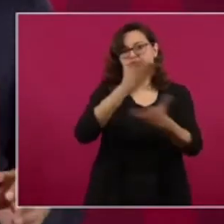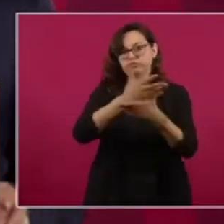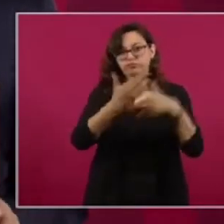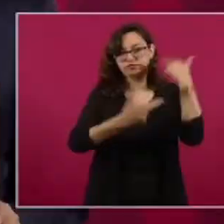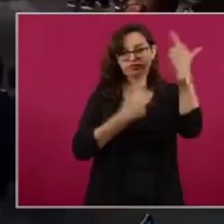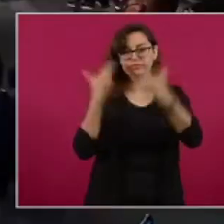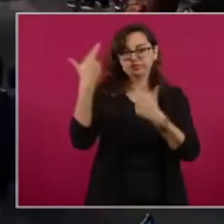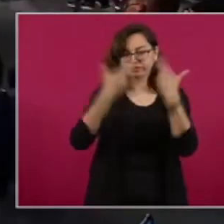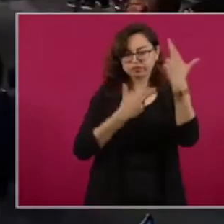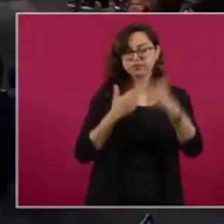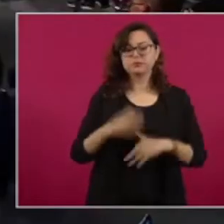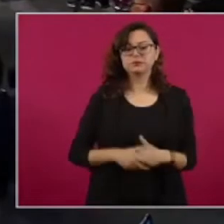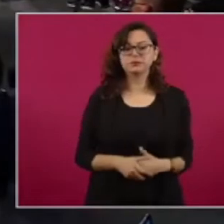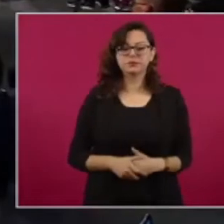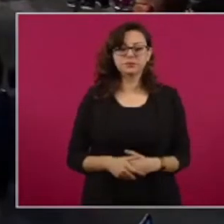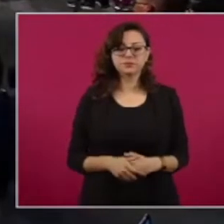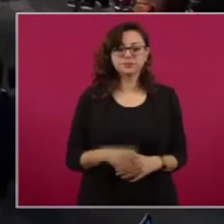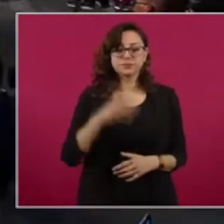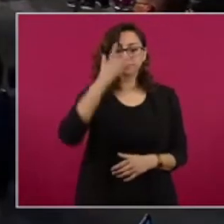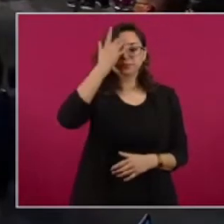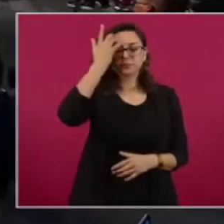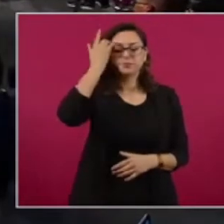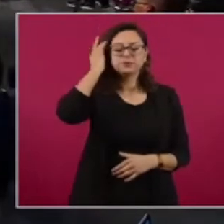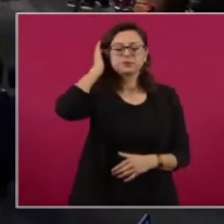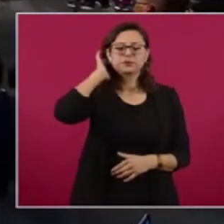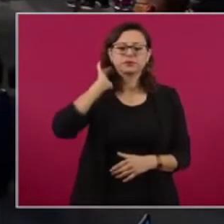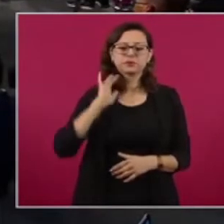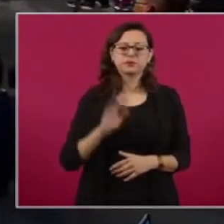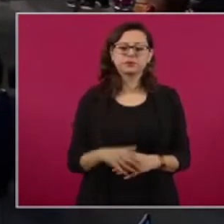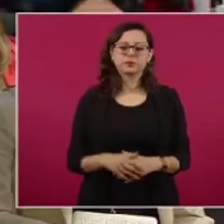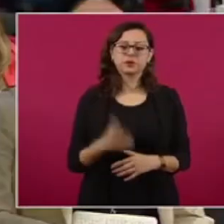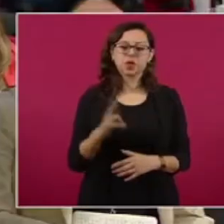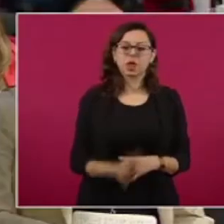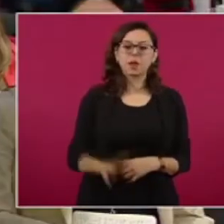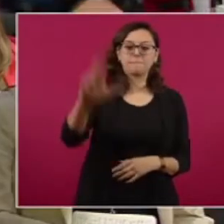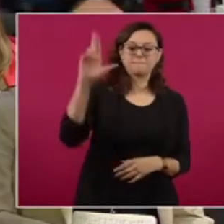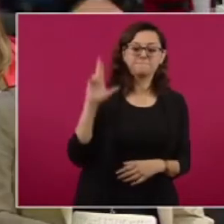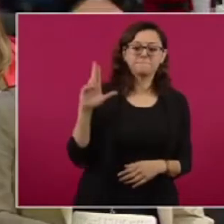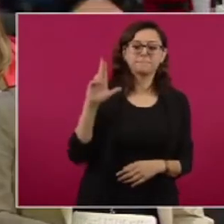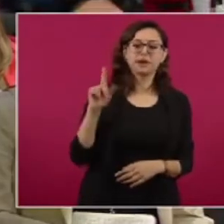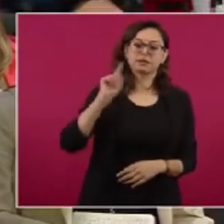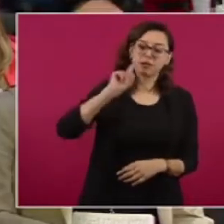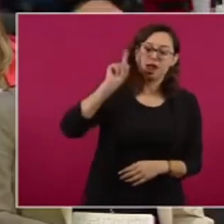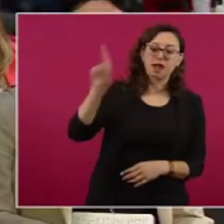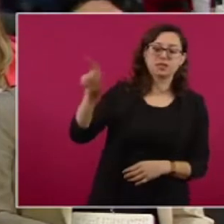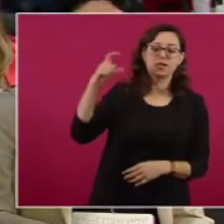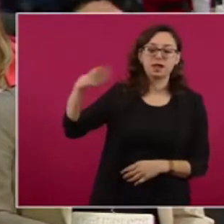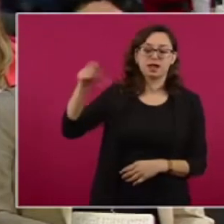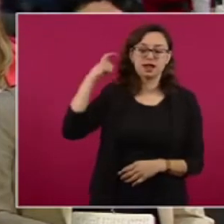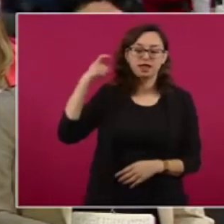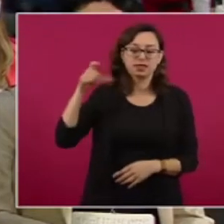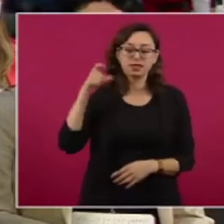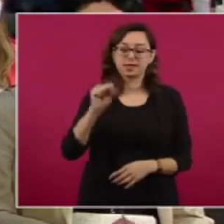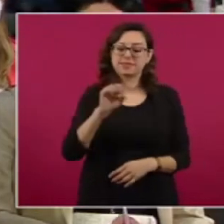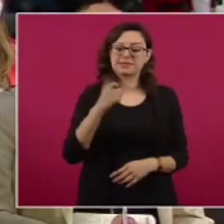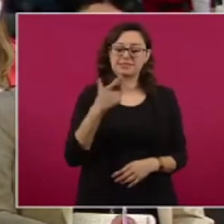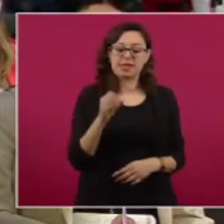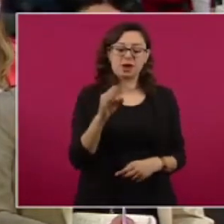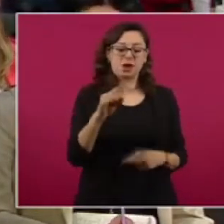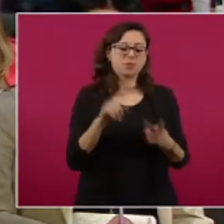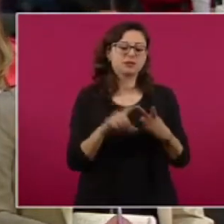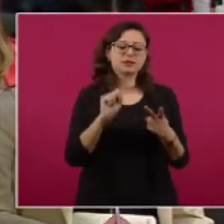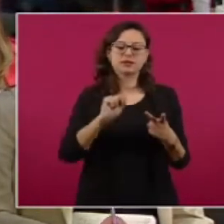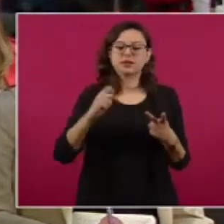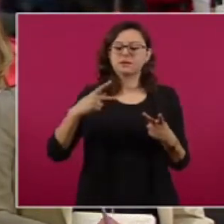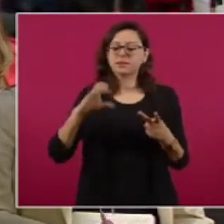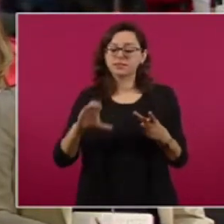haga un dictamen. Ok. El martes pasado estuvo en Querétaro el secretario de Gobernación y la secretaria de Seguridad ahí